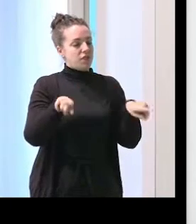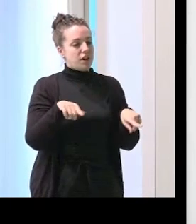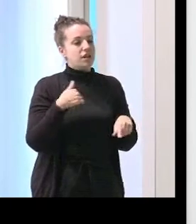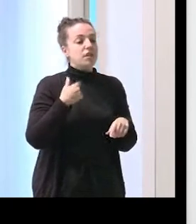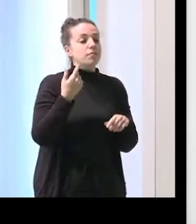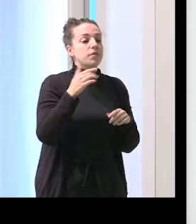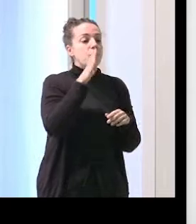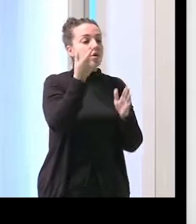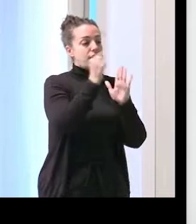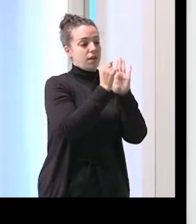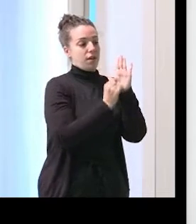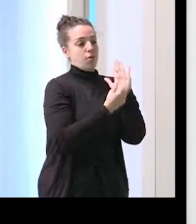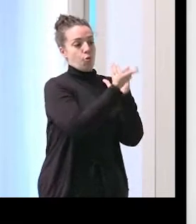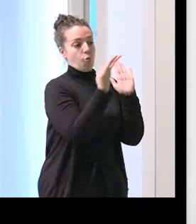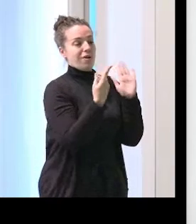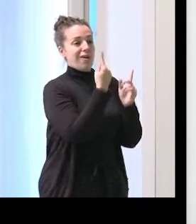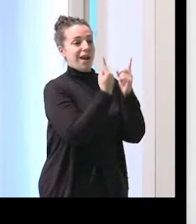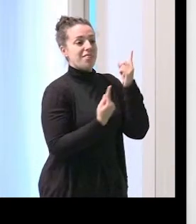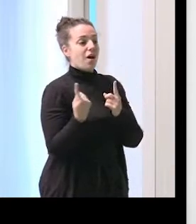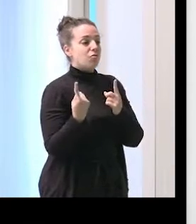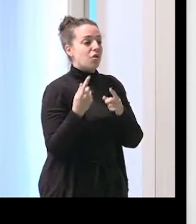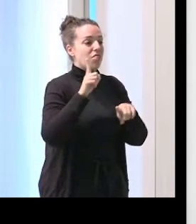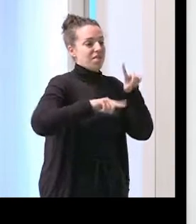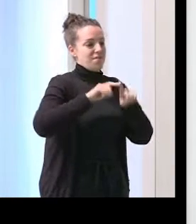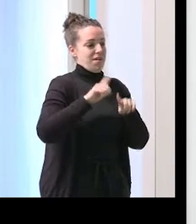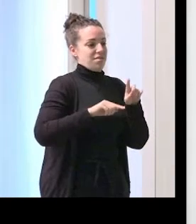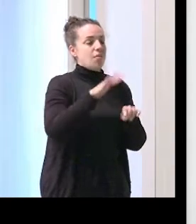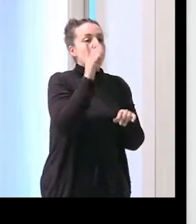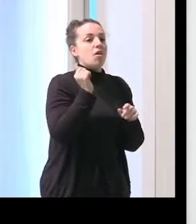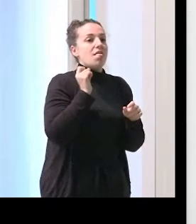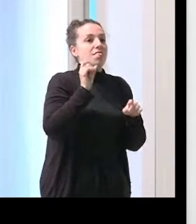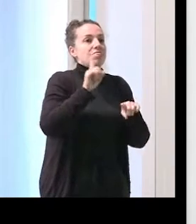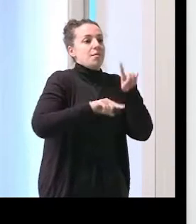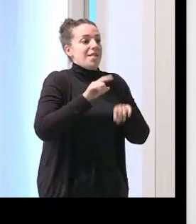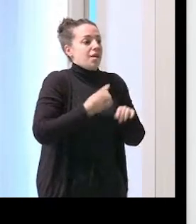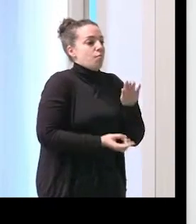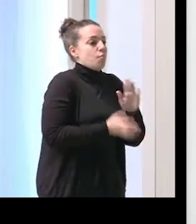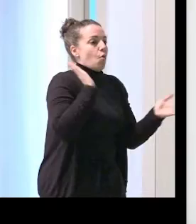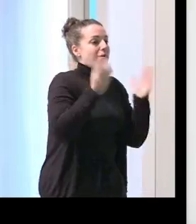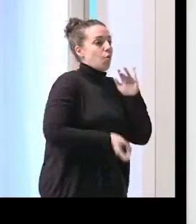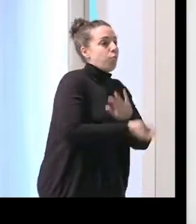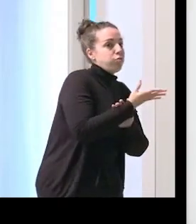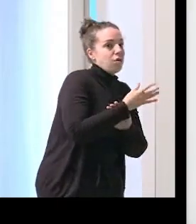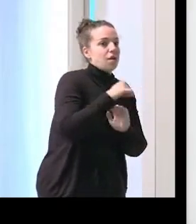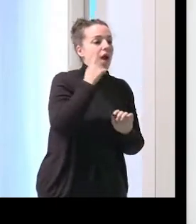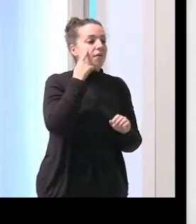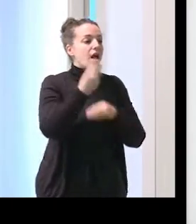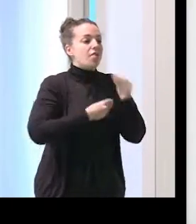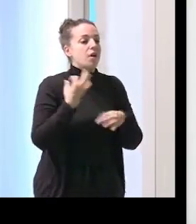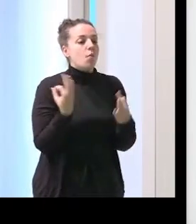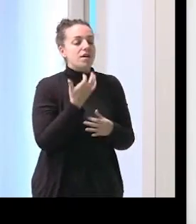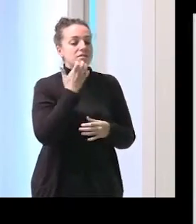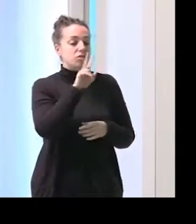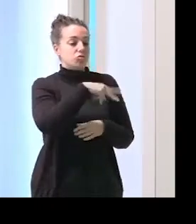unos parámetros numéricos, cada una va a tener una implicación distinta, depende en qué momento se produzca y qué tengamos que hacer con ellas, y las soluciones van a ser